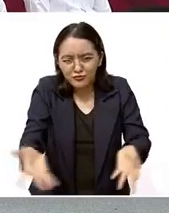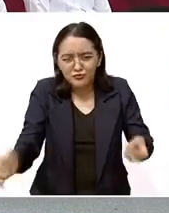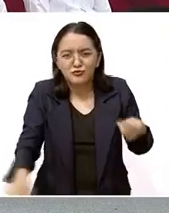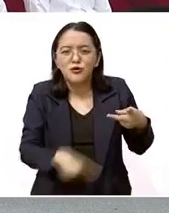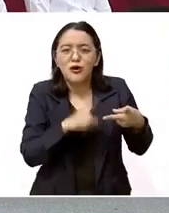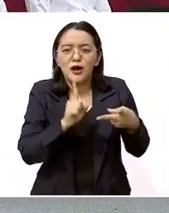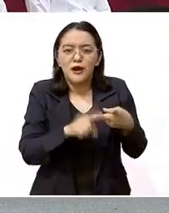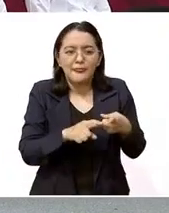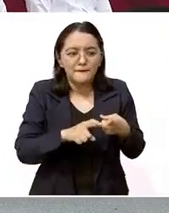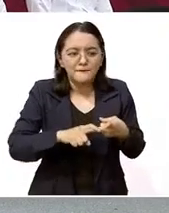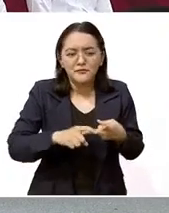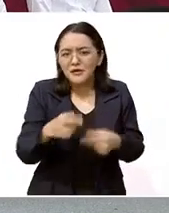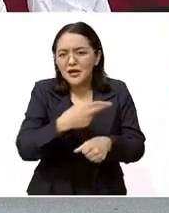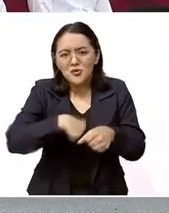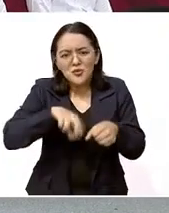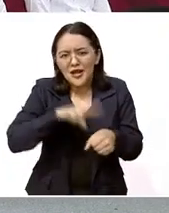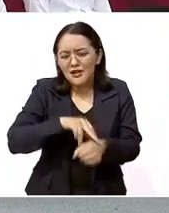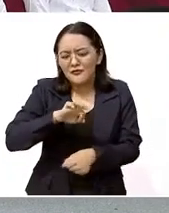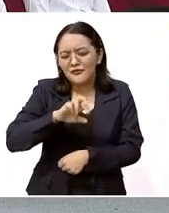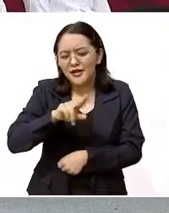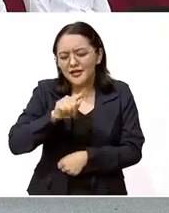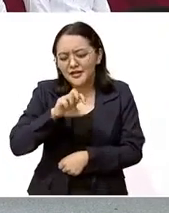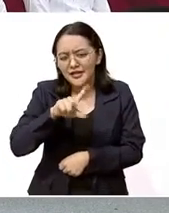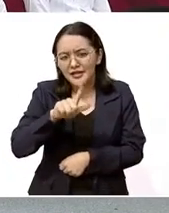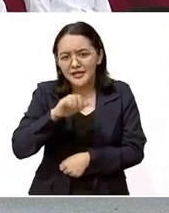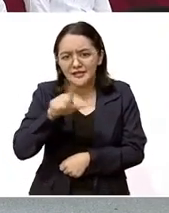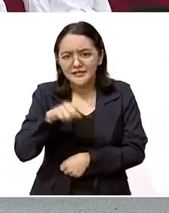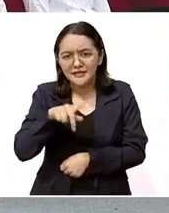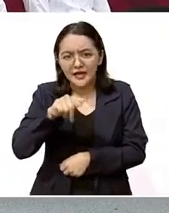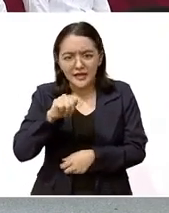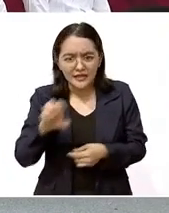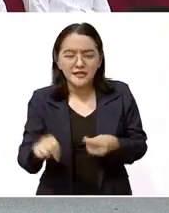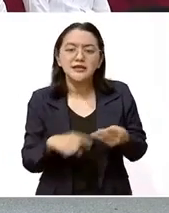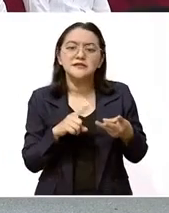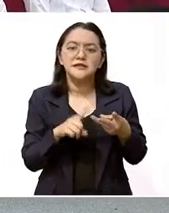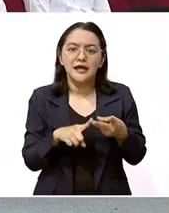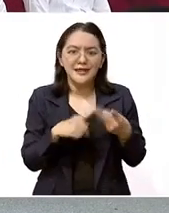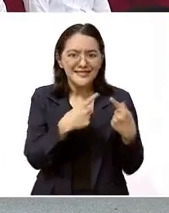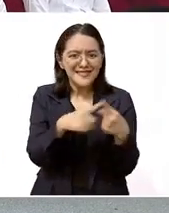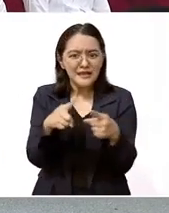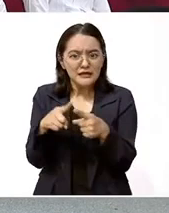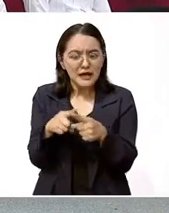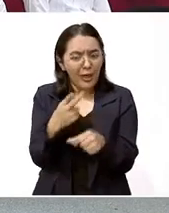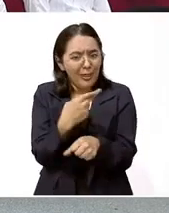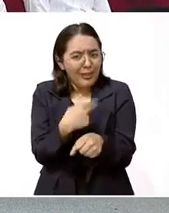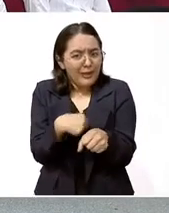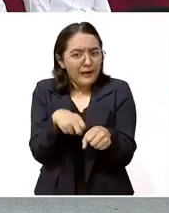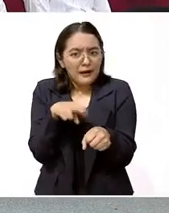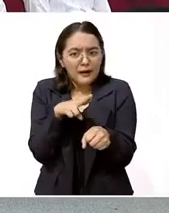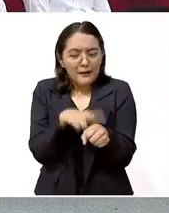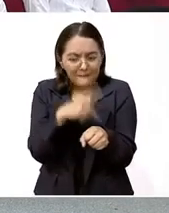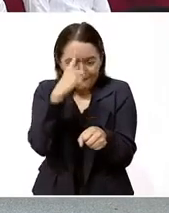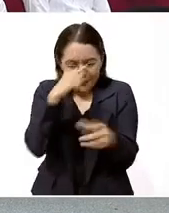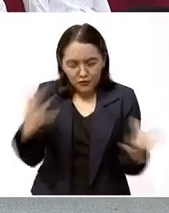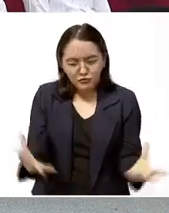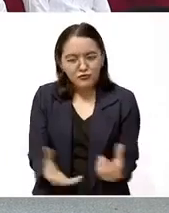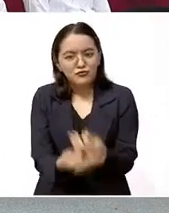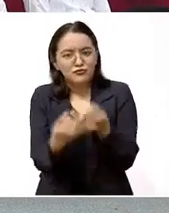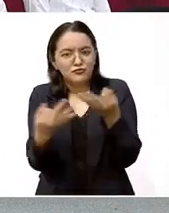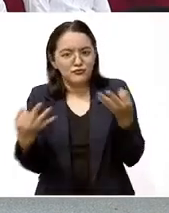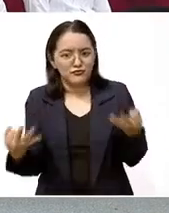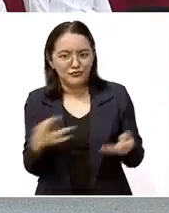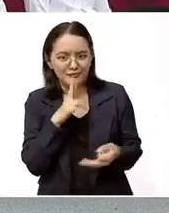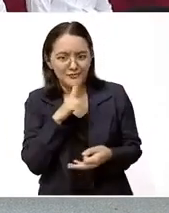fertilizantes sólidos y 36 millones de fertilizantes líquidos. En ambos programas